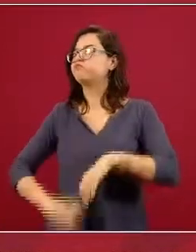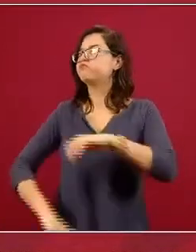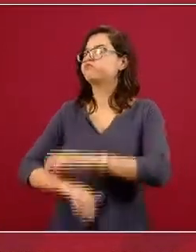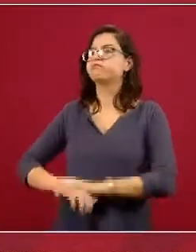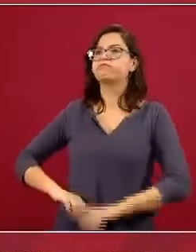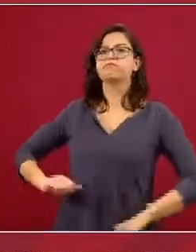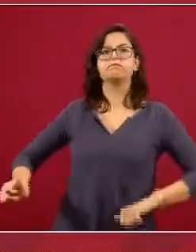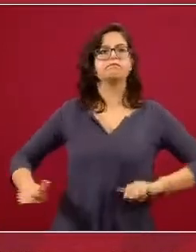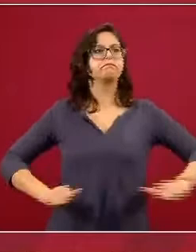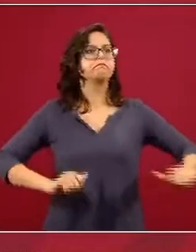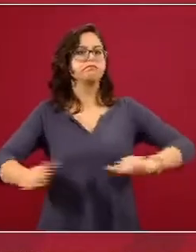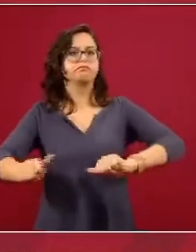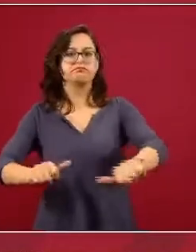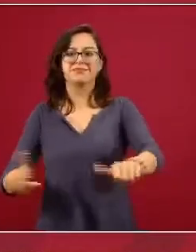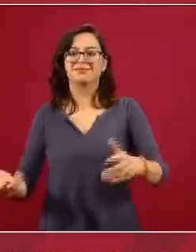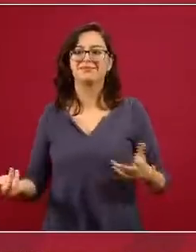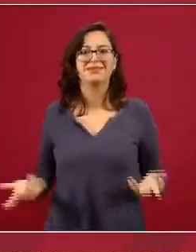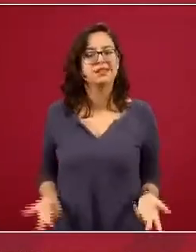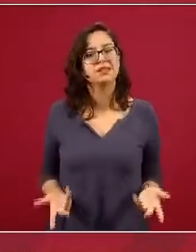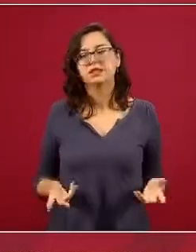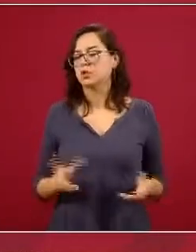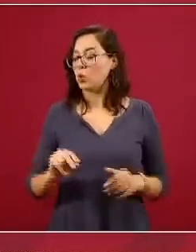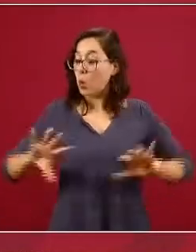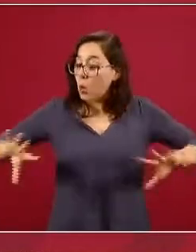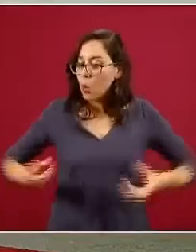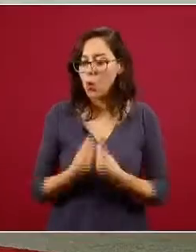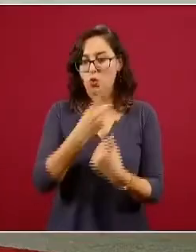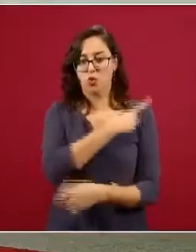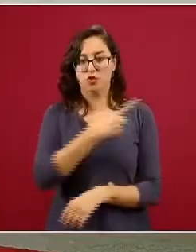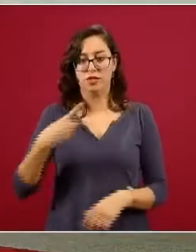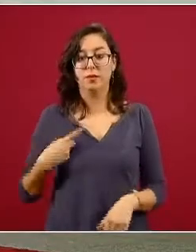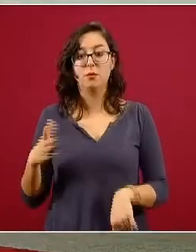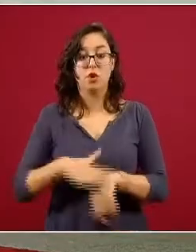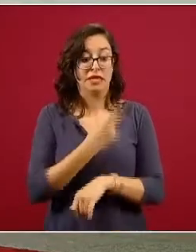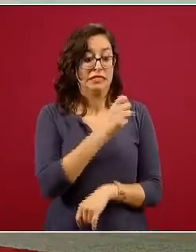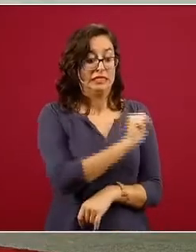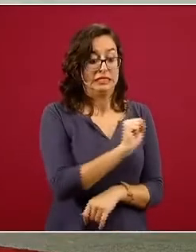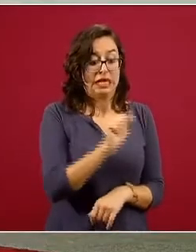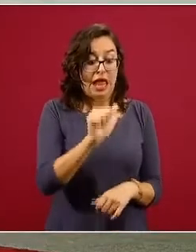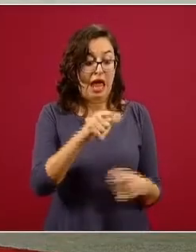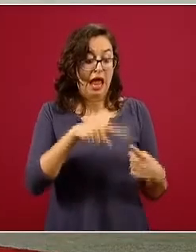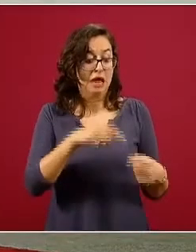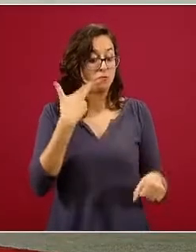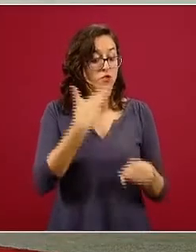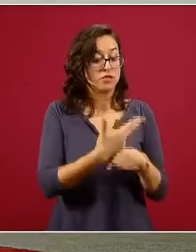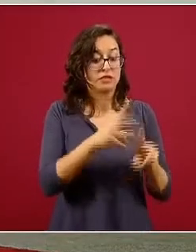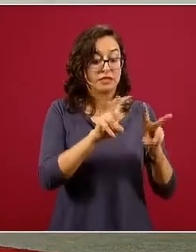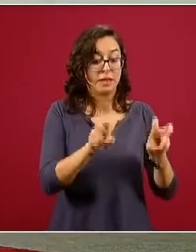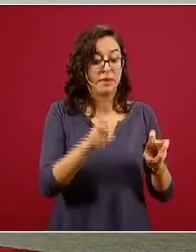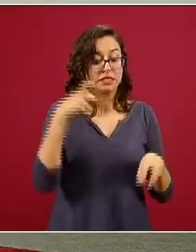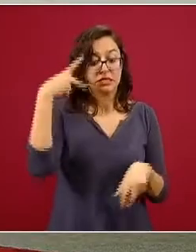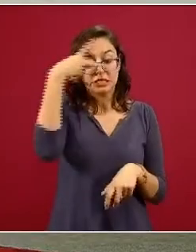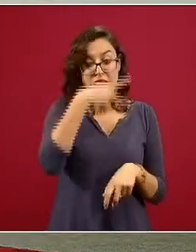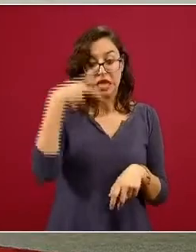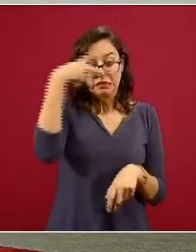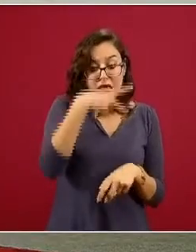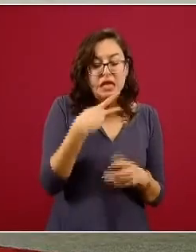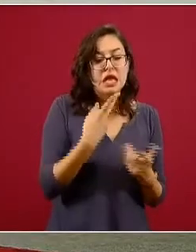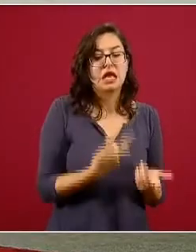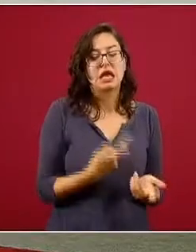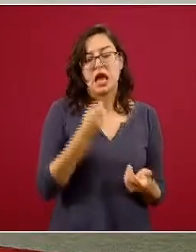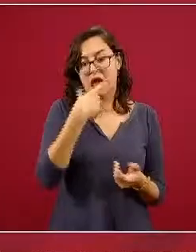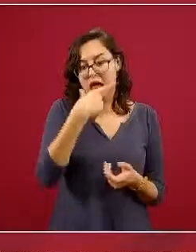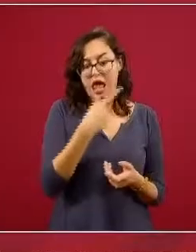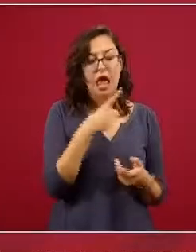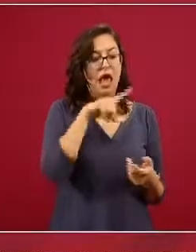existe todavía una Dirección General de Servicios de Atención Psiquiátrica, que es responsable de 3 hospitales psiquiátricos